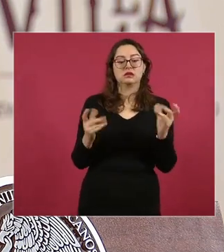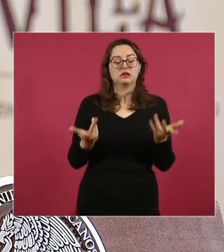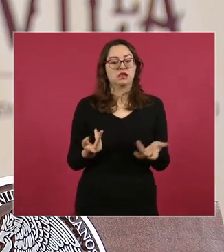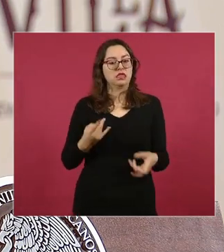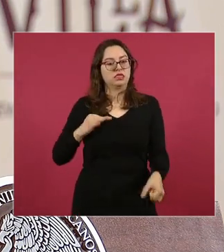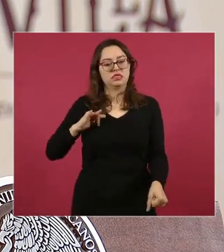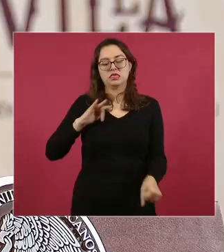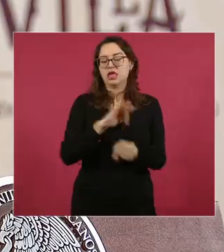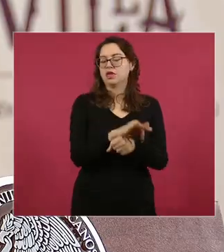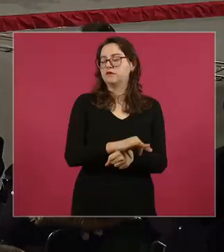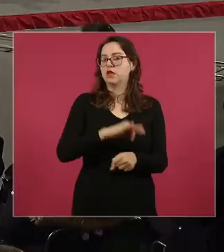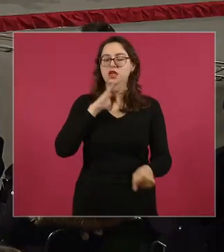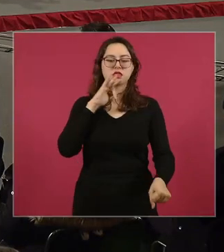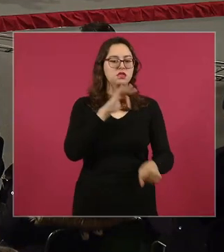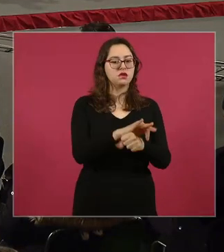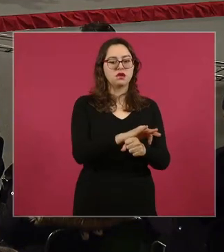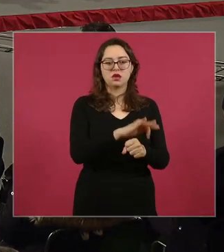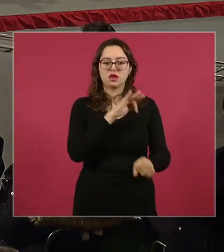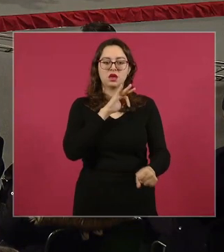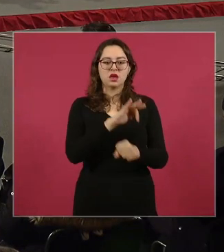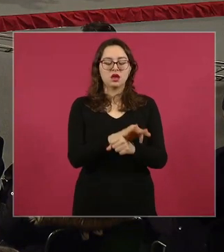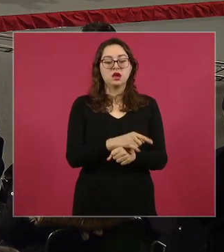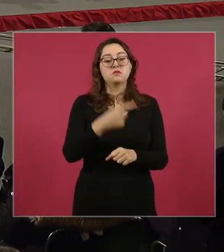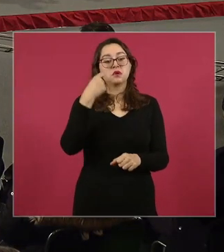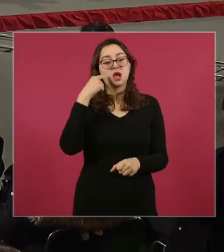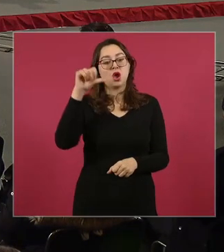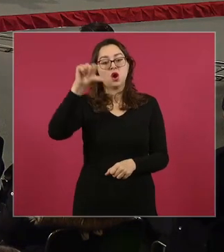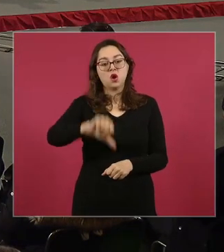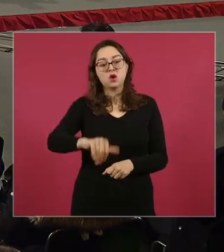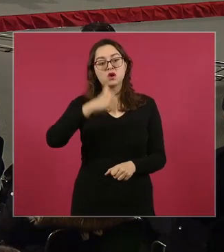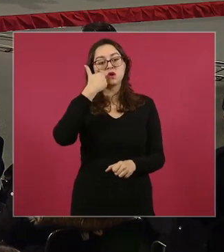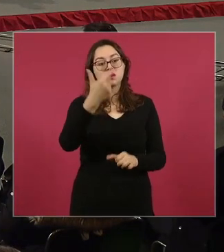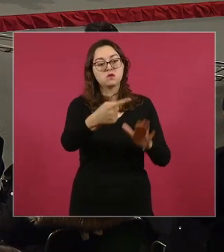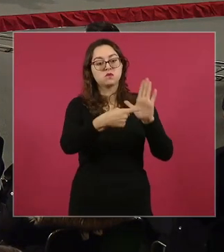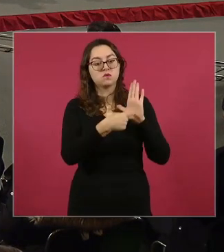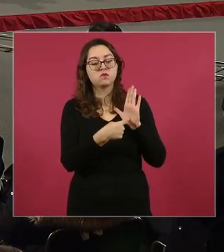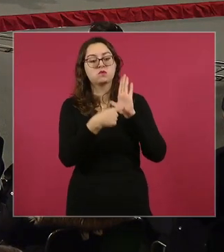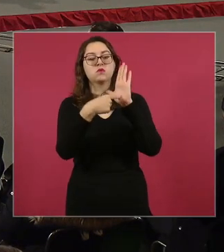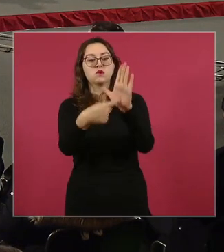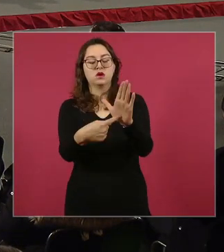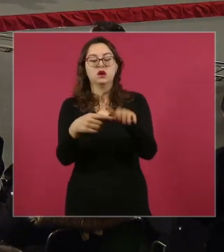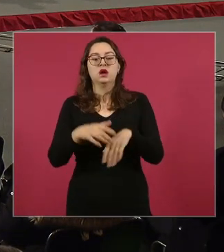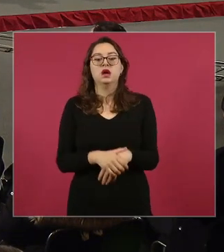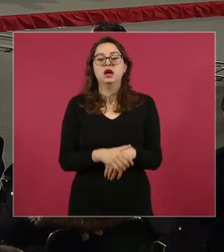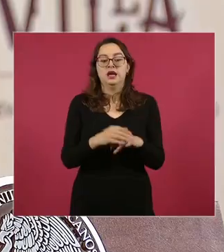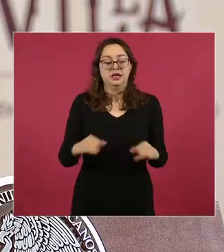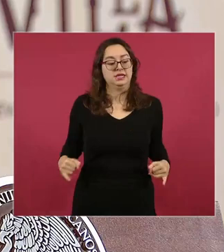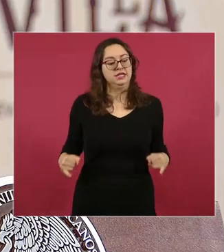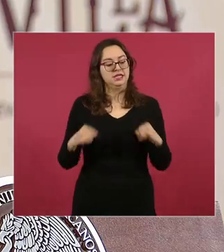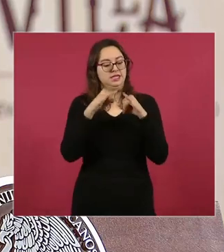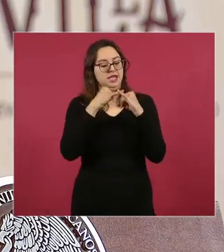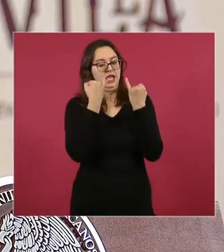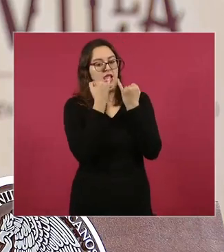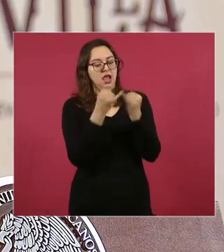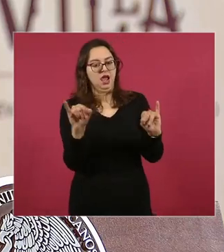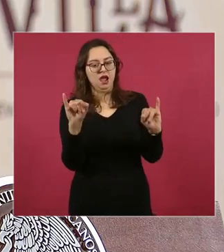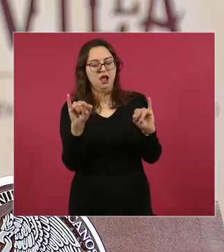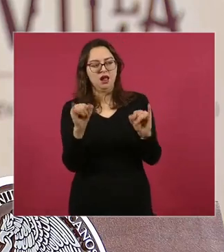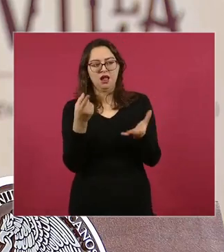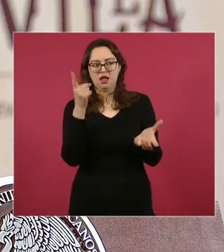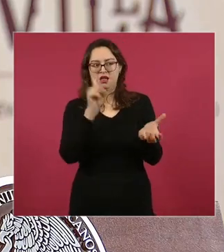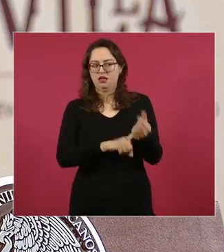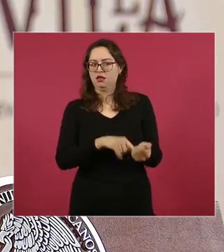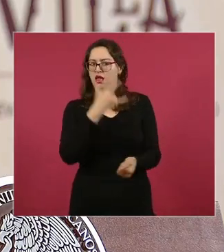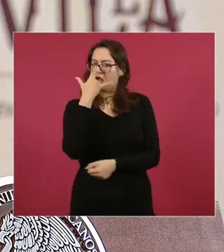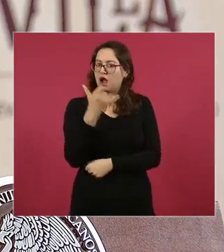defienden a ultranza. Vamos a exponer el caso de los organismos autónomos y que llama mucho la